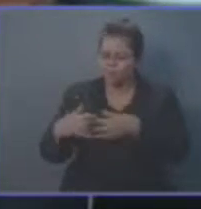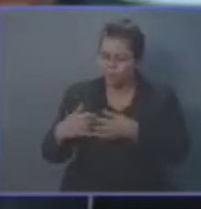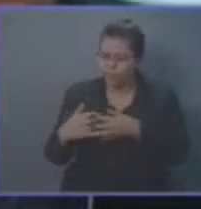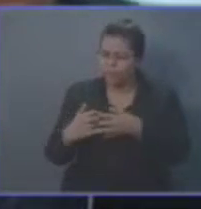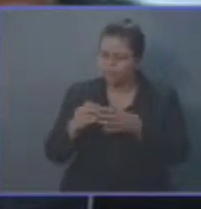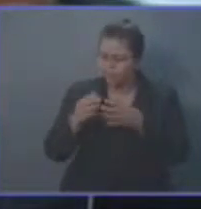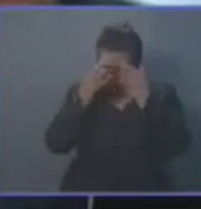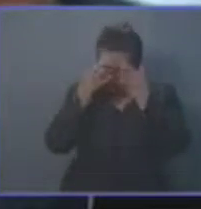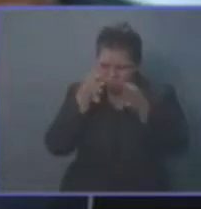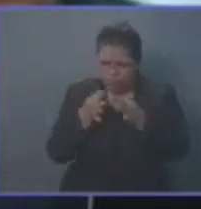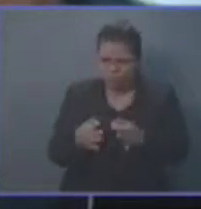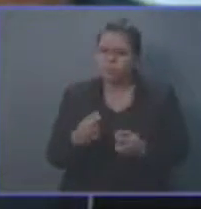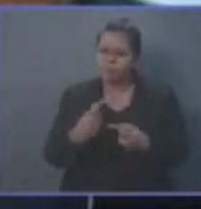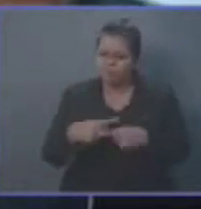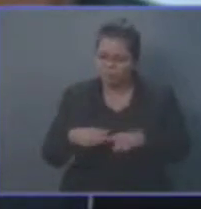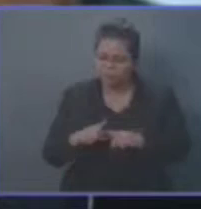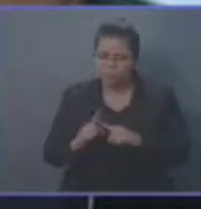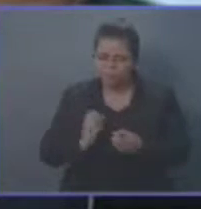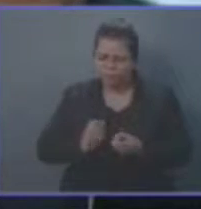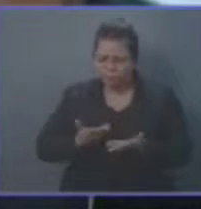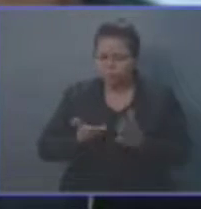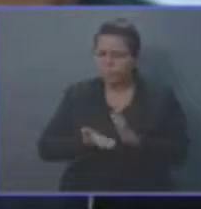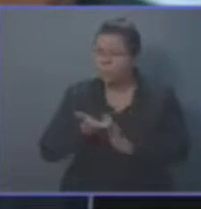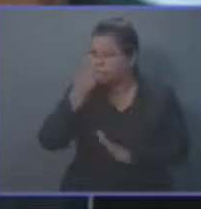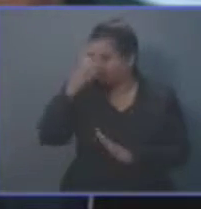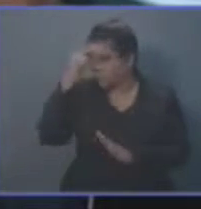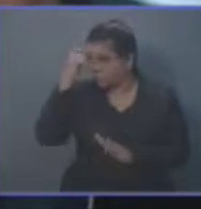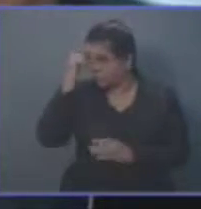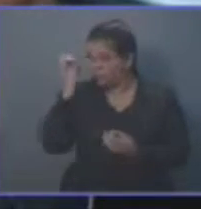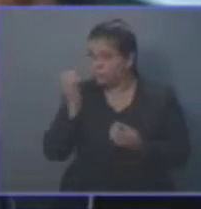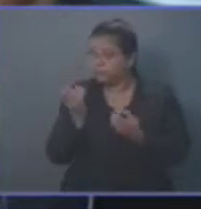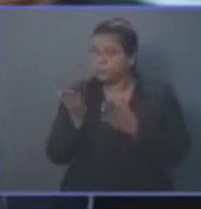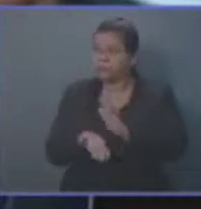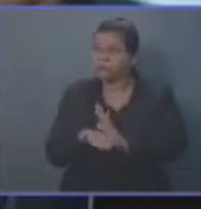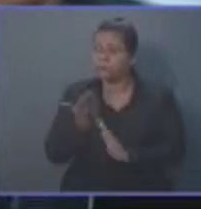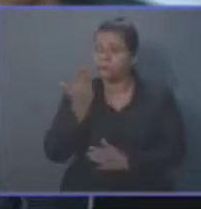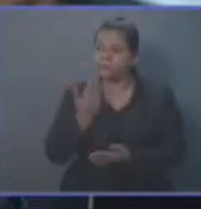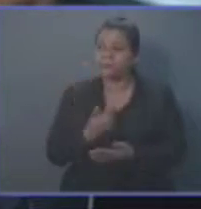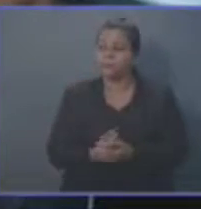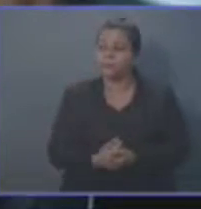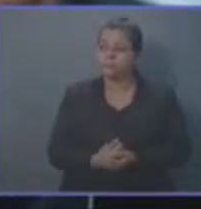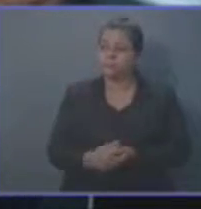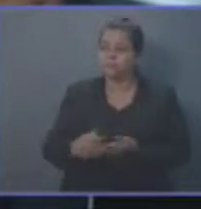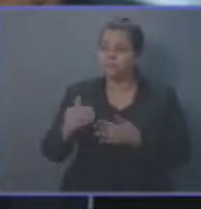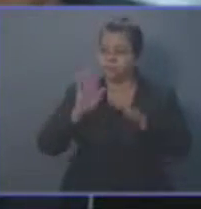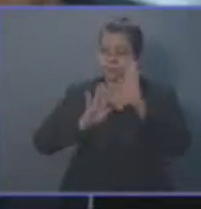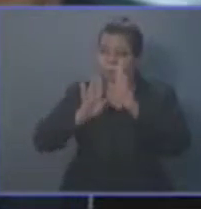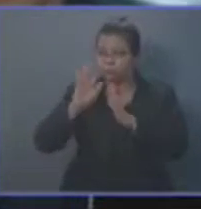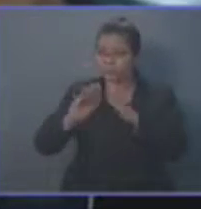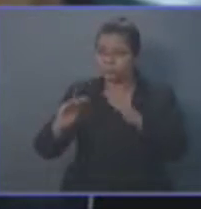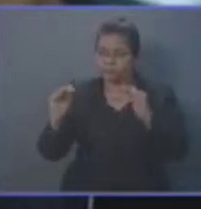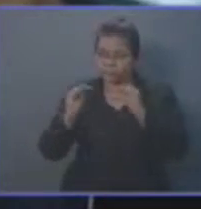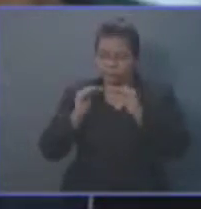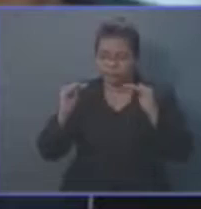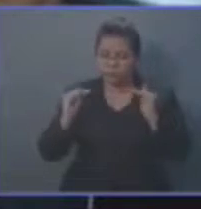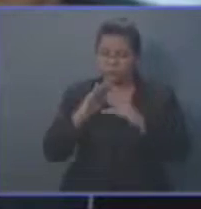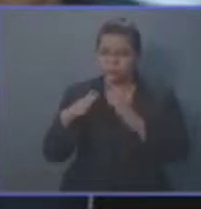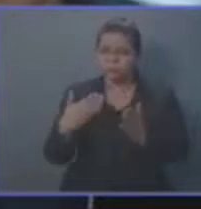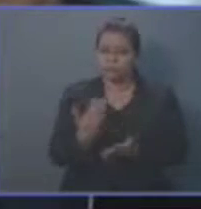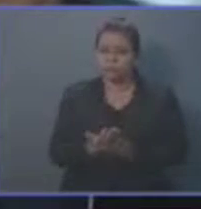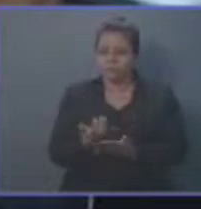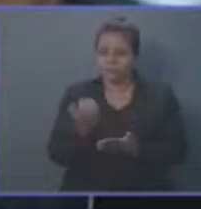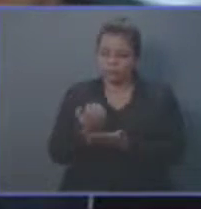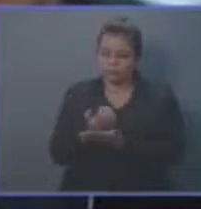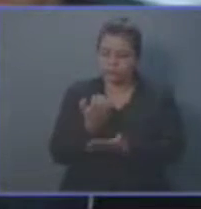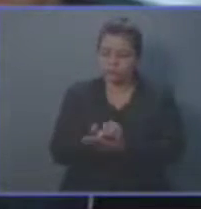positivas, son generadoras de empleo, son generadoras de una participación más equitativa en la economía y a la